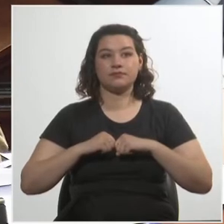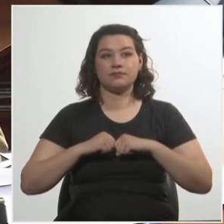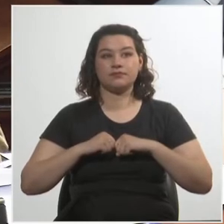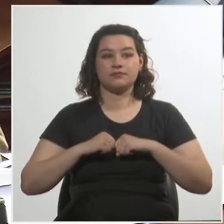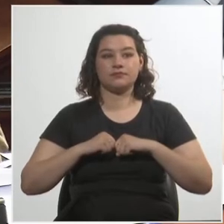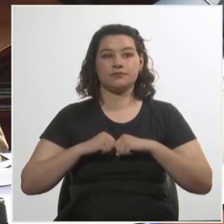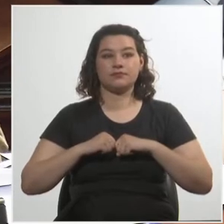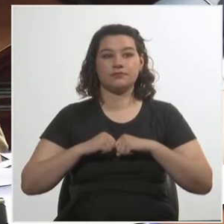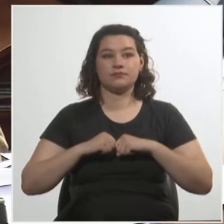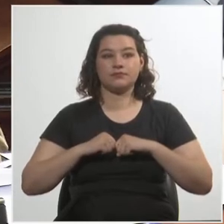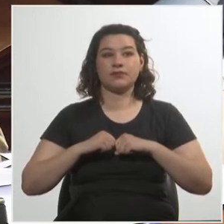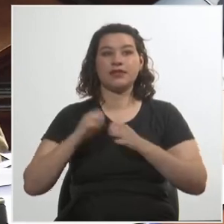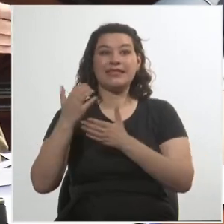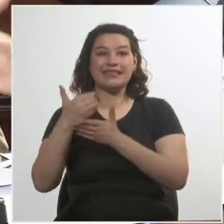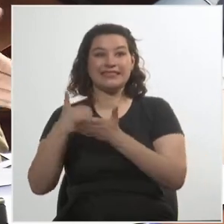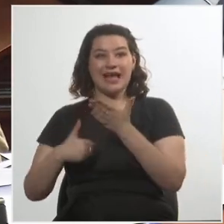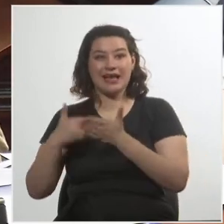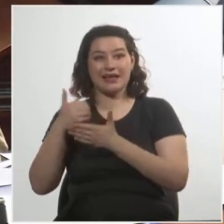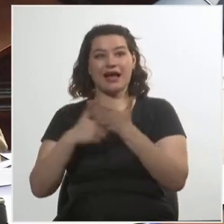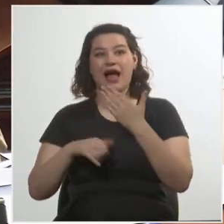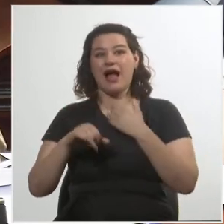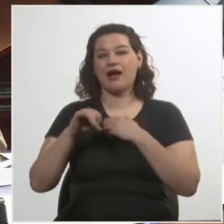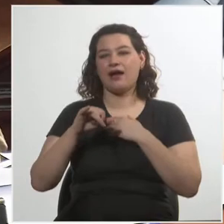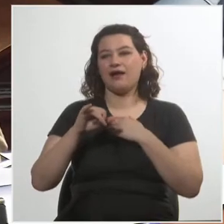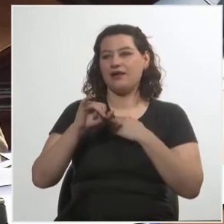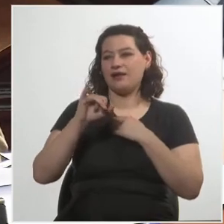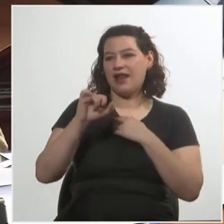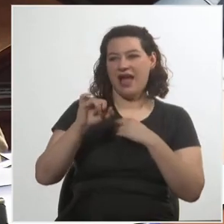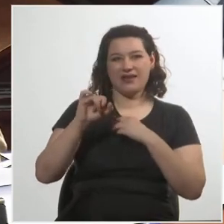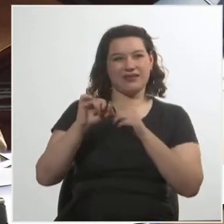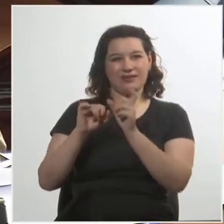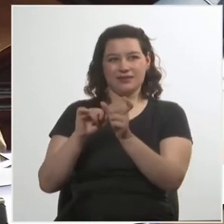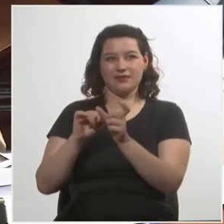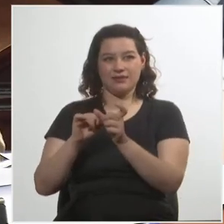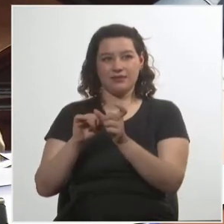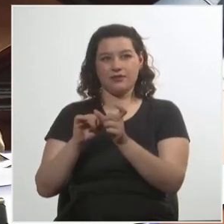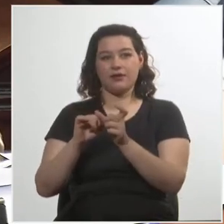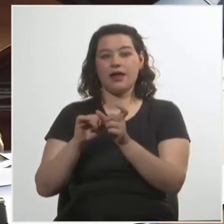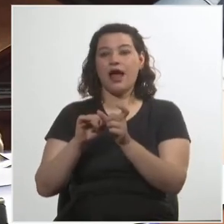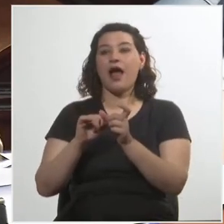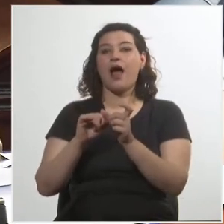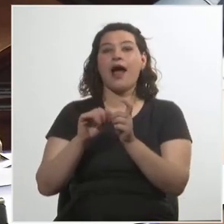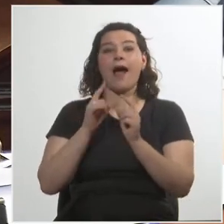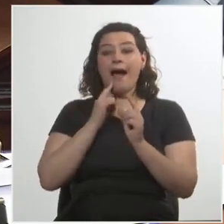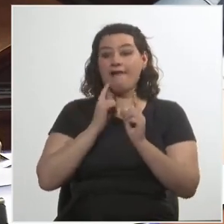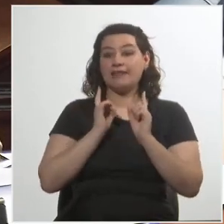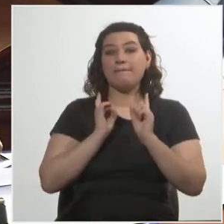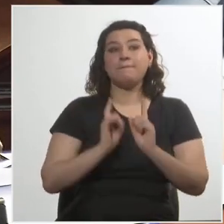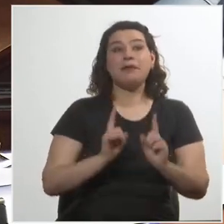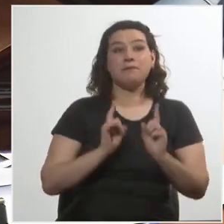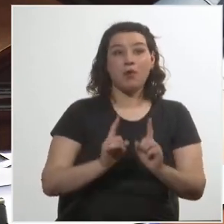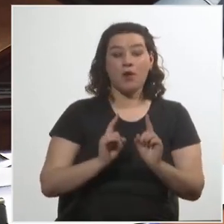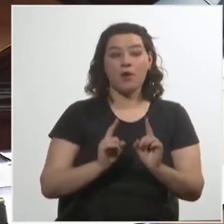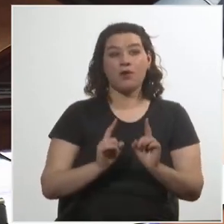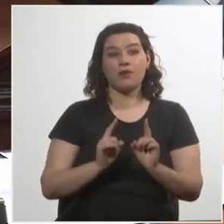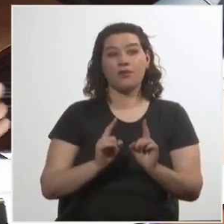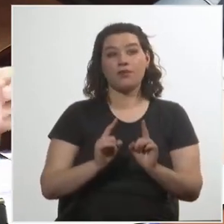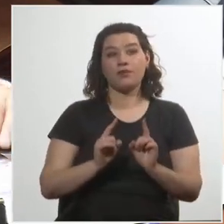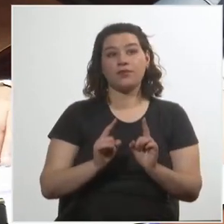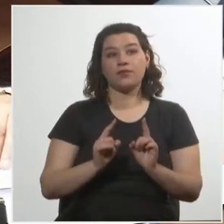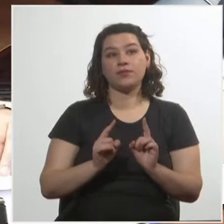y se sustituye la i previa este así mismo señora presidenta sí